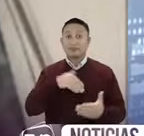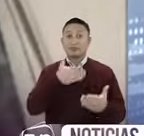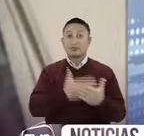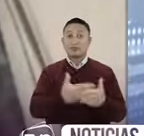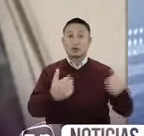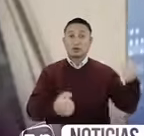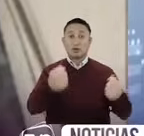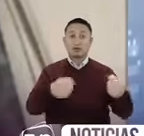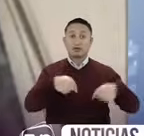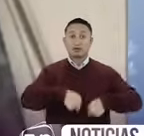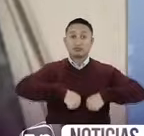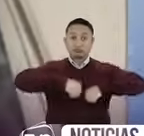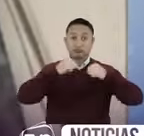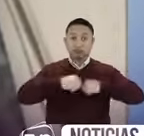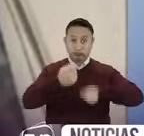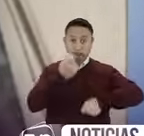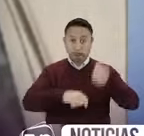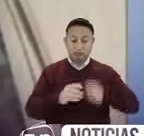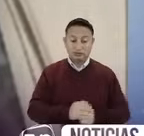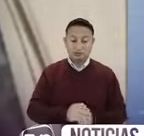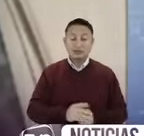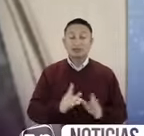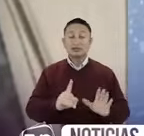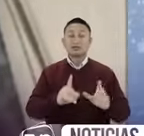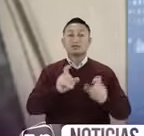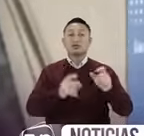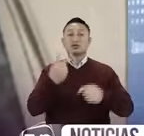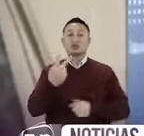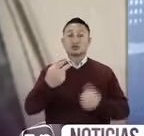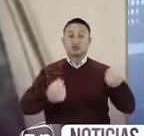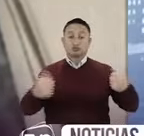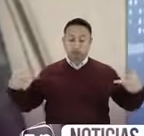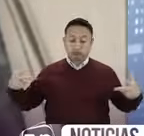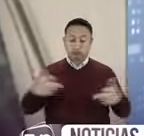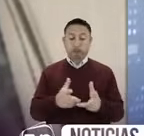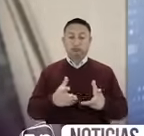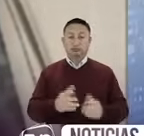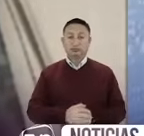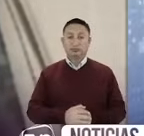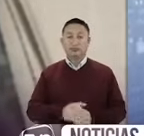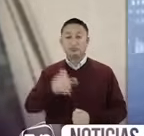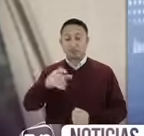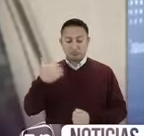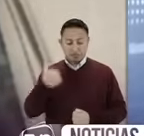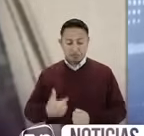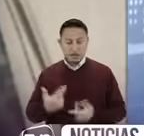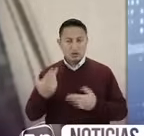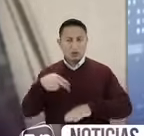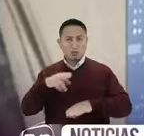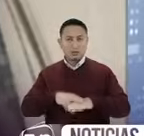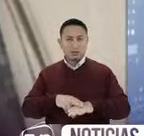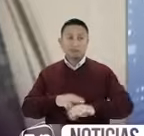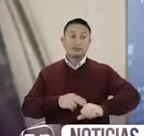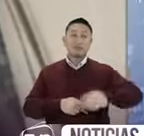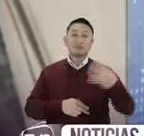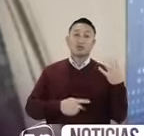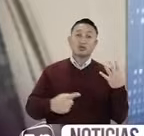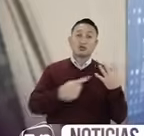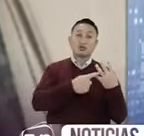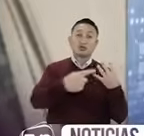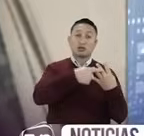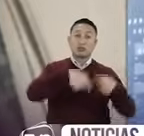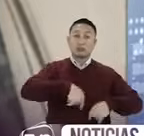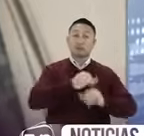aves, vienen 6 individuos en 2 carros diferentes, unos vestidos normales, pero los otros 4 estaban vestidos como ingenieros, con